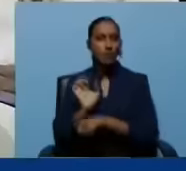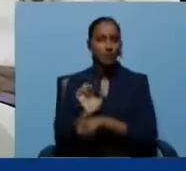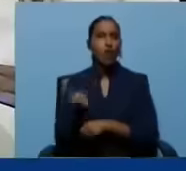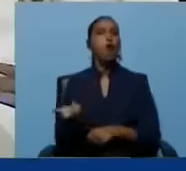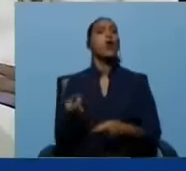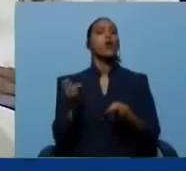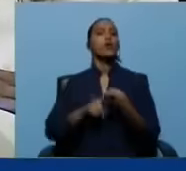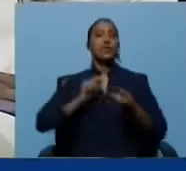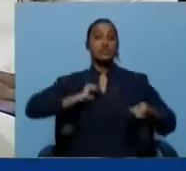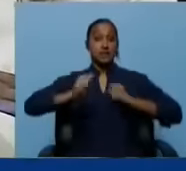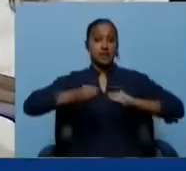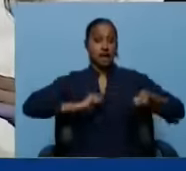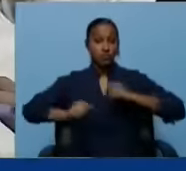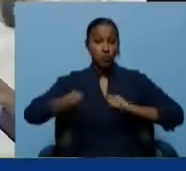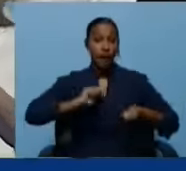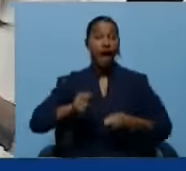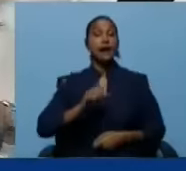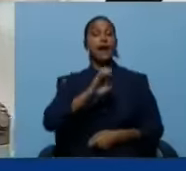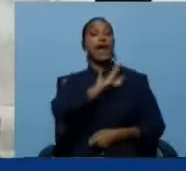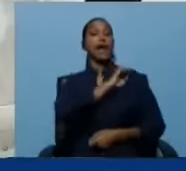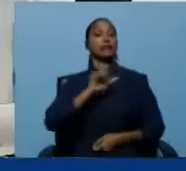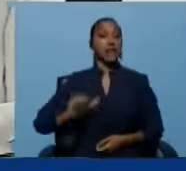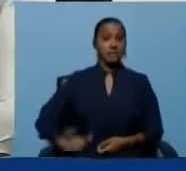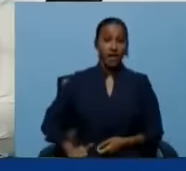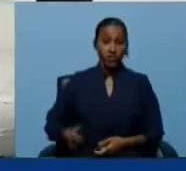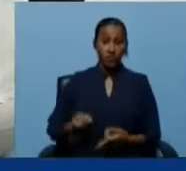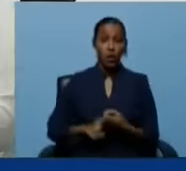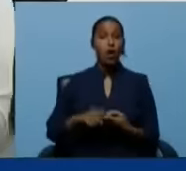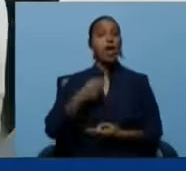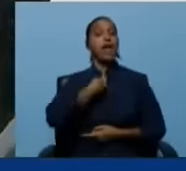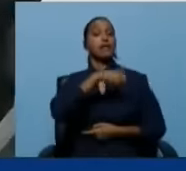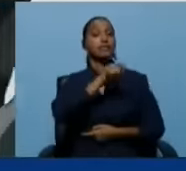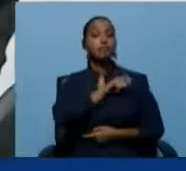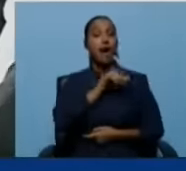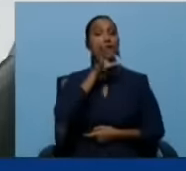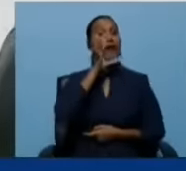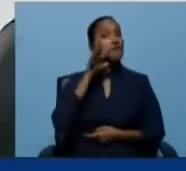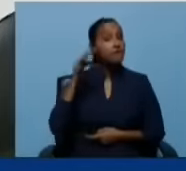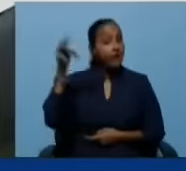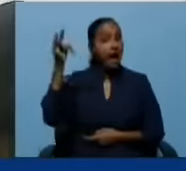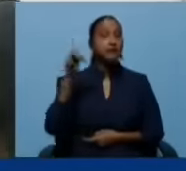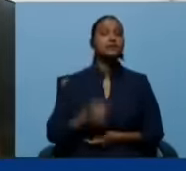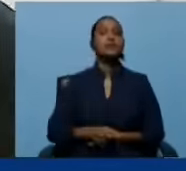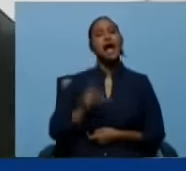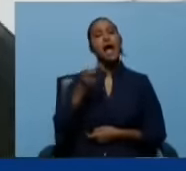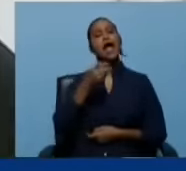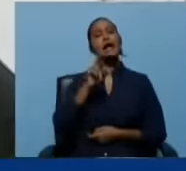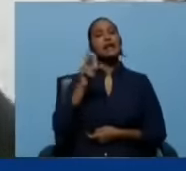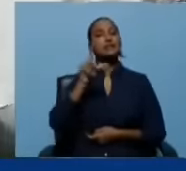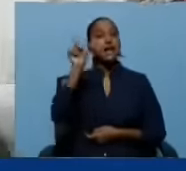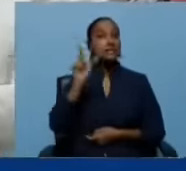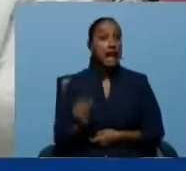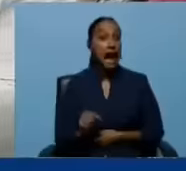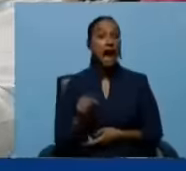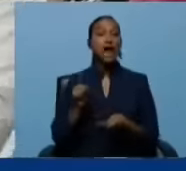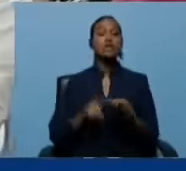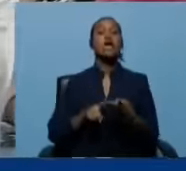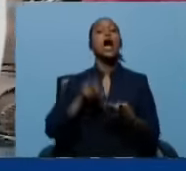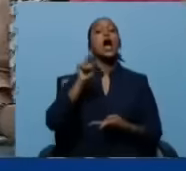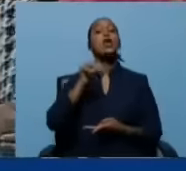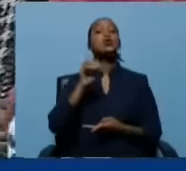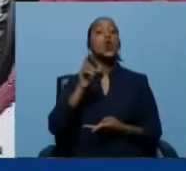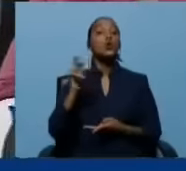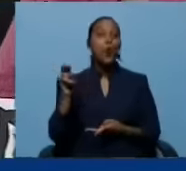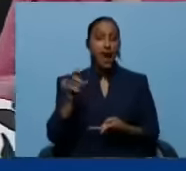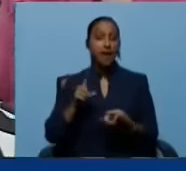Trinidad y Tobago, España, Francia, Grecia, Italia, Noruega,